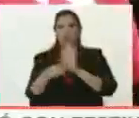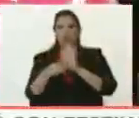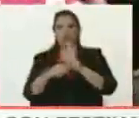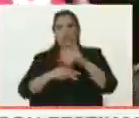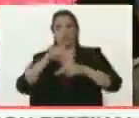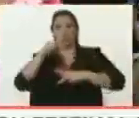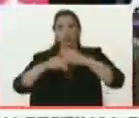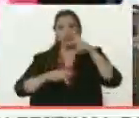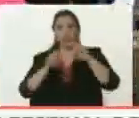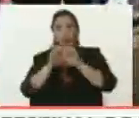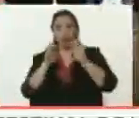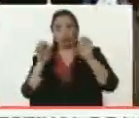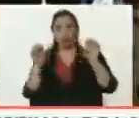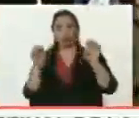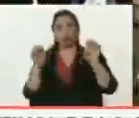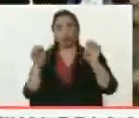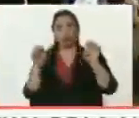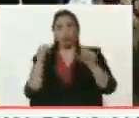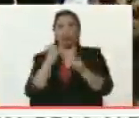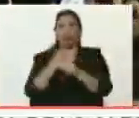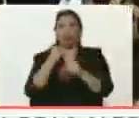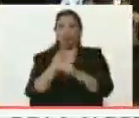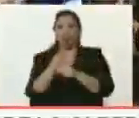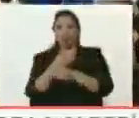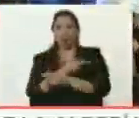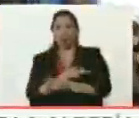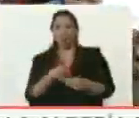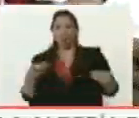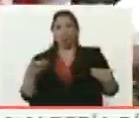proceso educativo de empleo digno, que